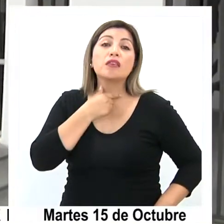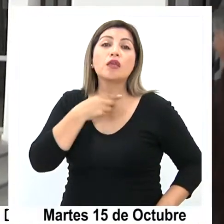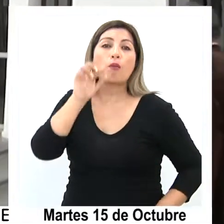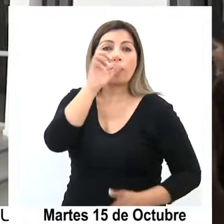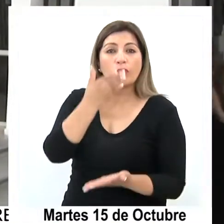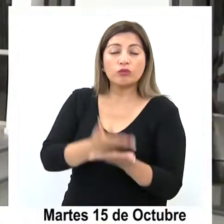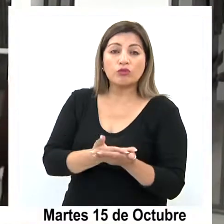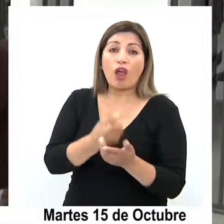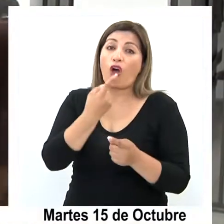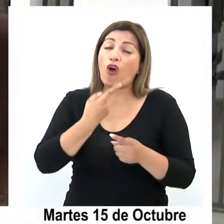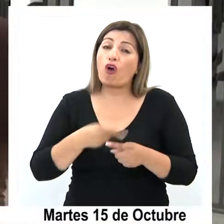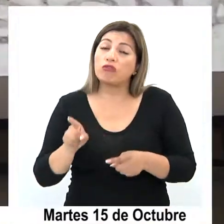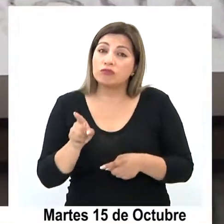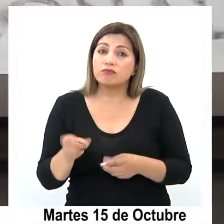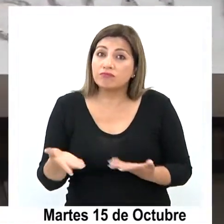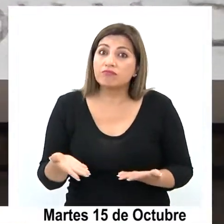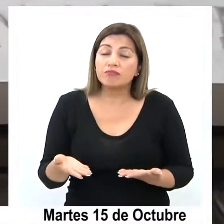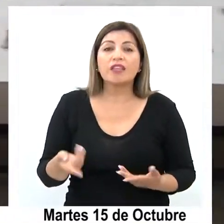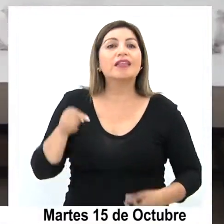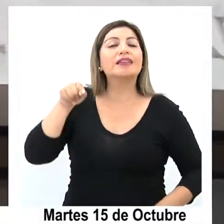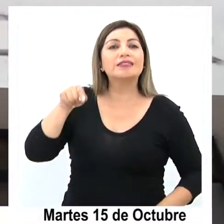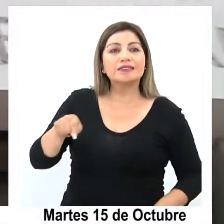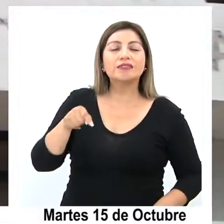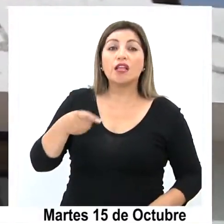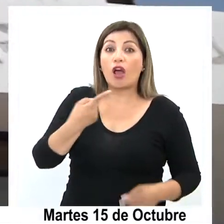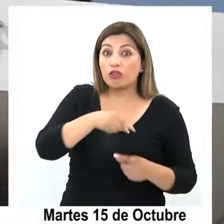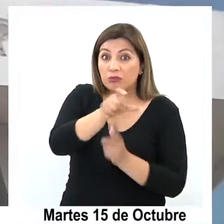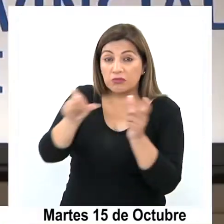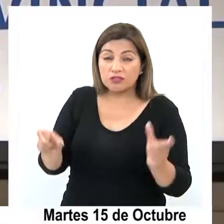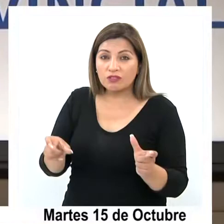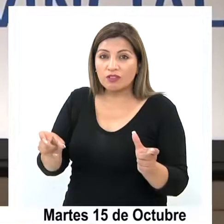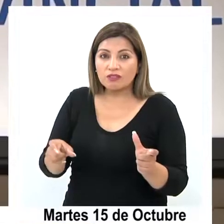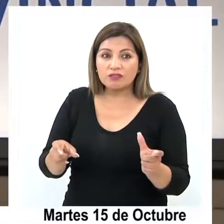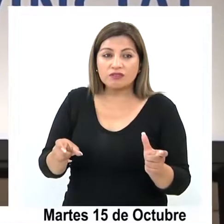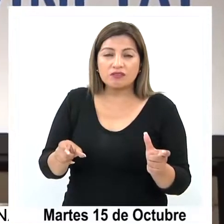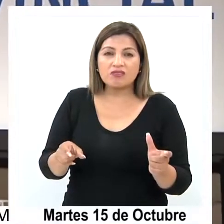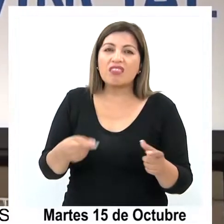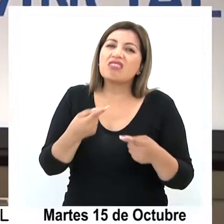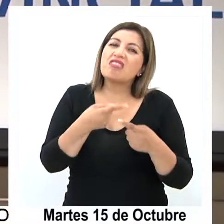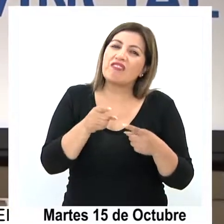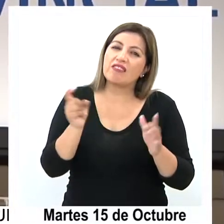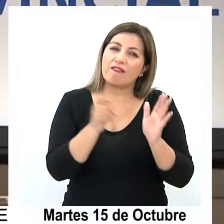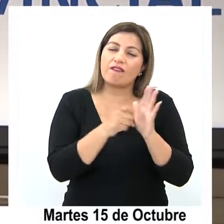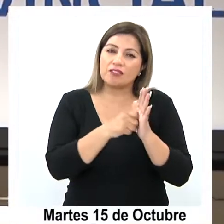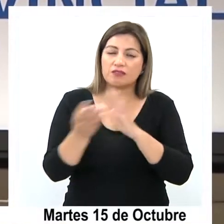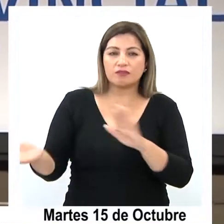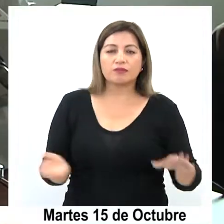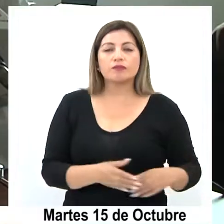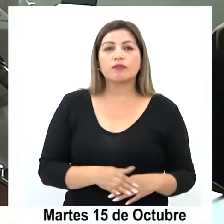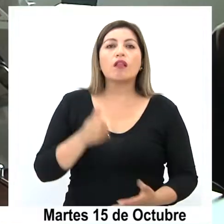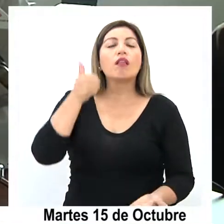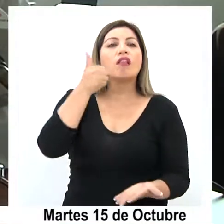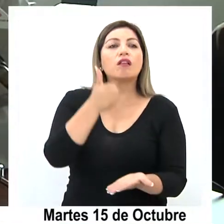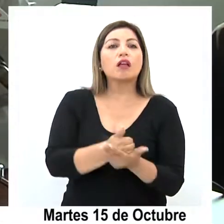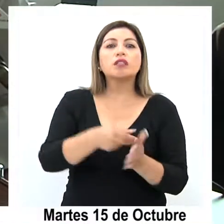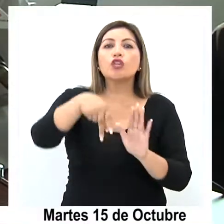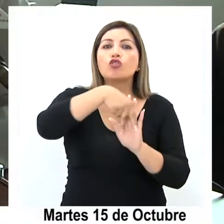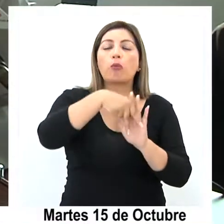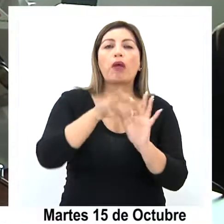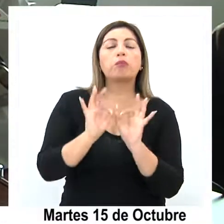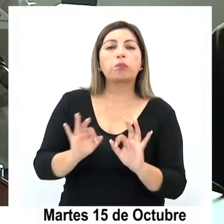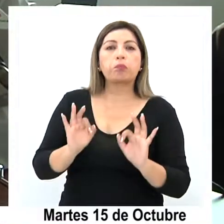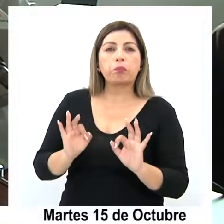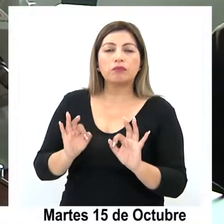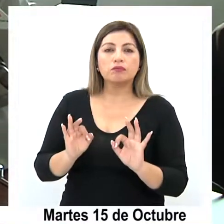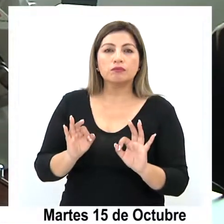postularse a otros cargos, mientras que el resto tienen diferentes plazos. Los alcaldes tienen normas especiales.